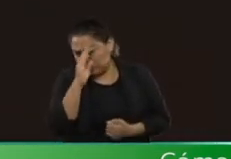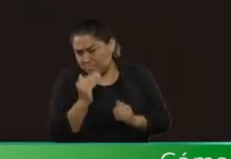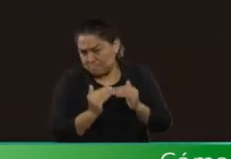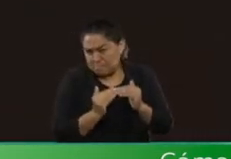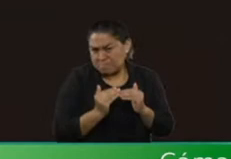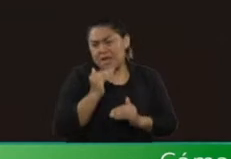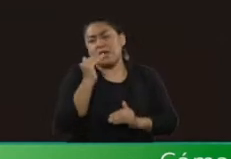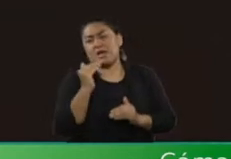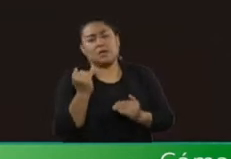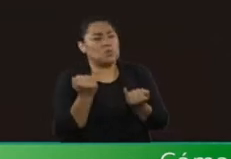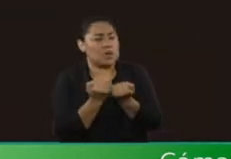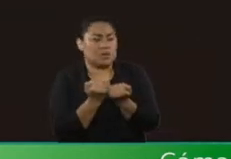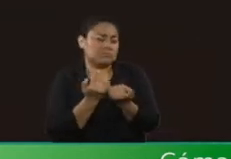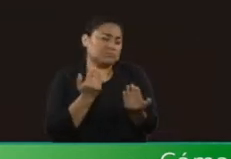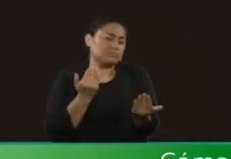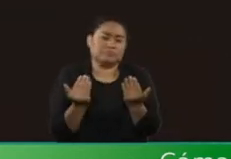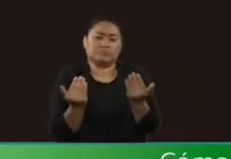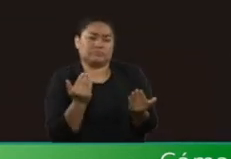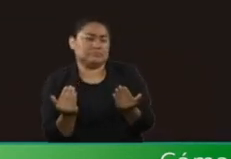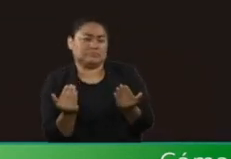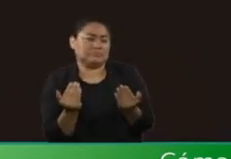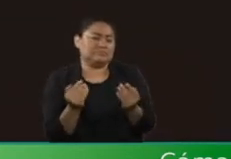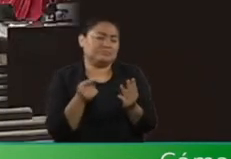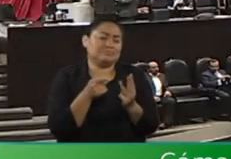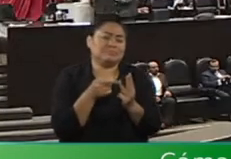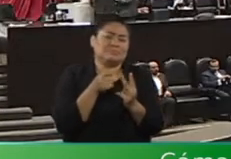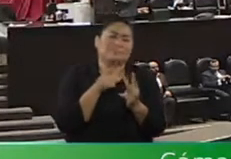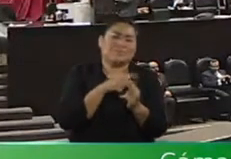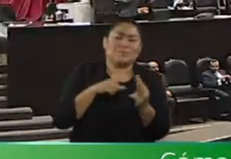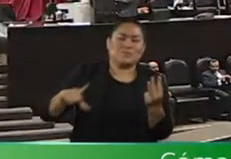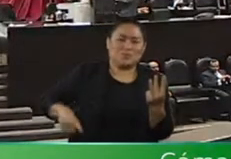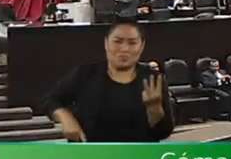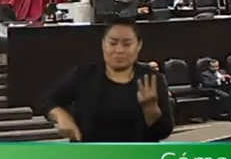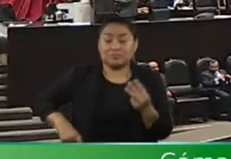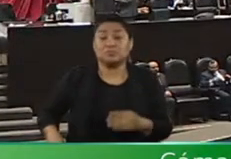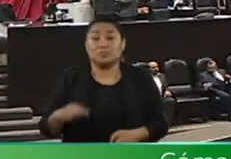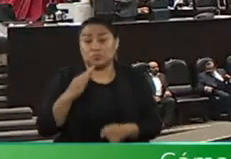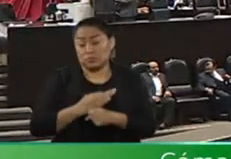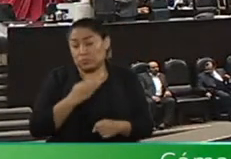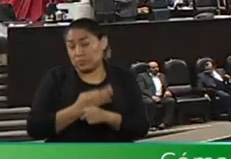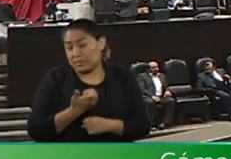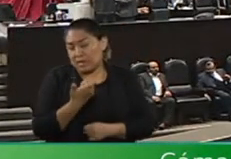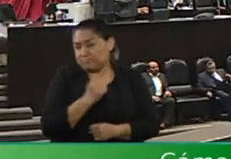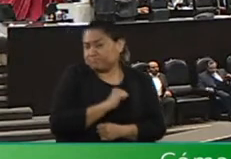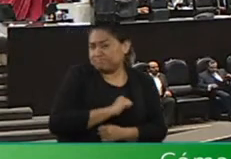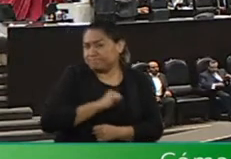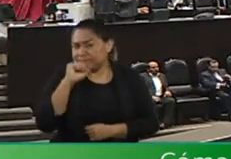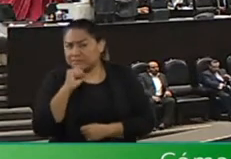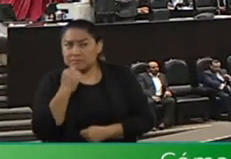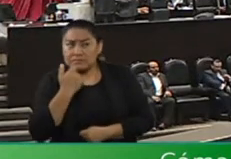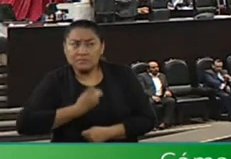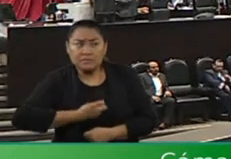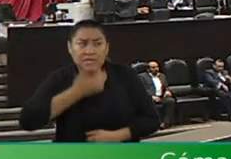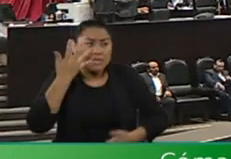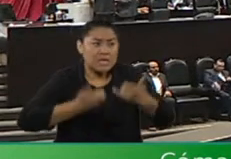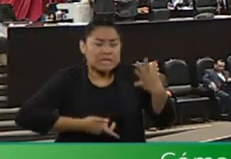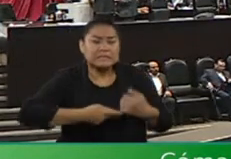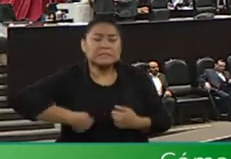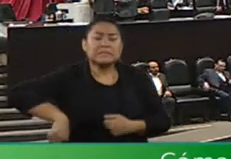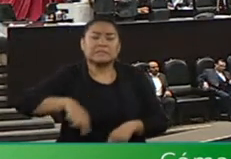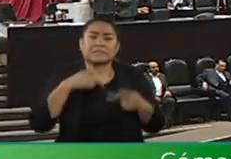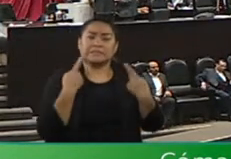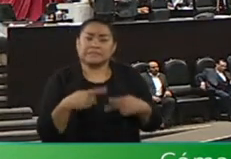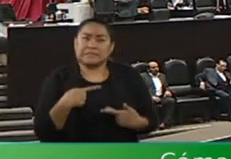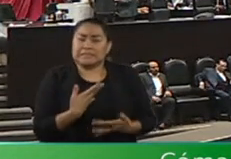periodos similares en los últimos 3 sexenios. La inflación tiene un impacto directo en el día a día de las y los